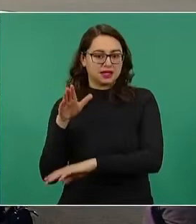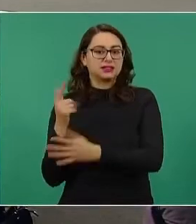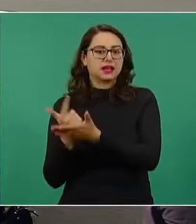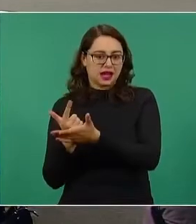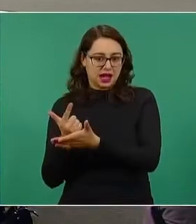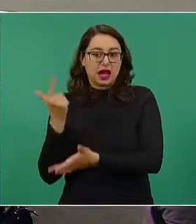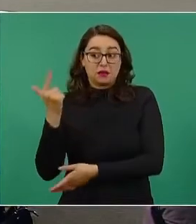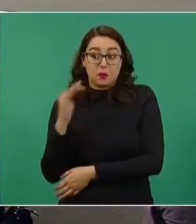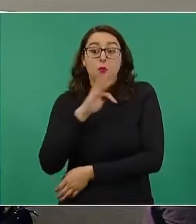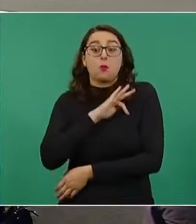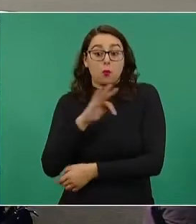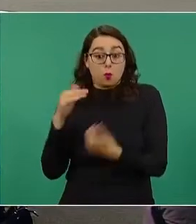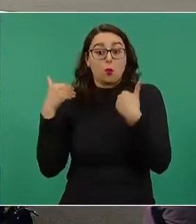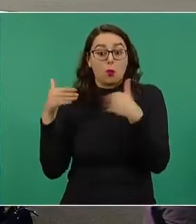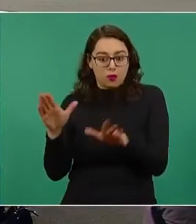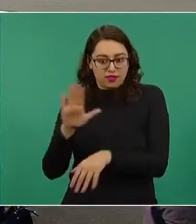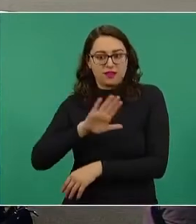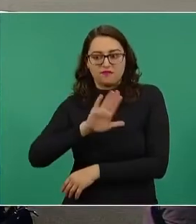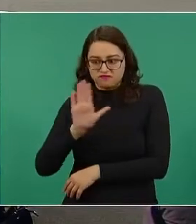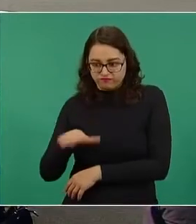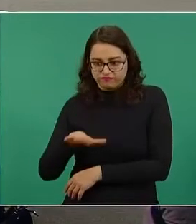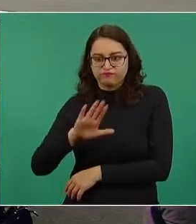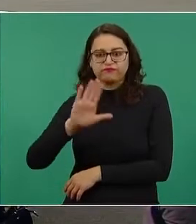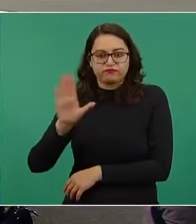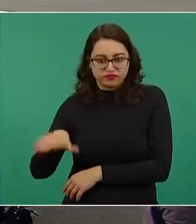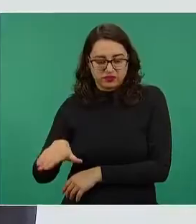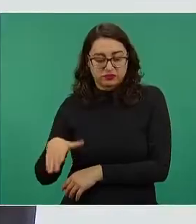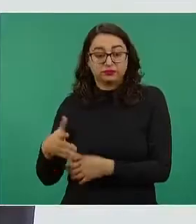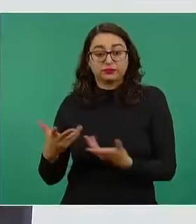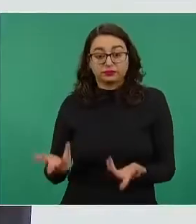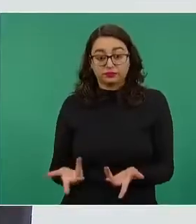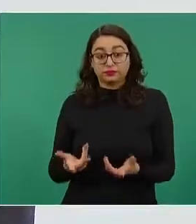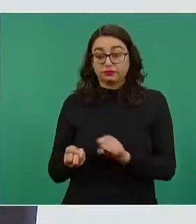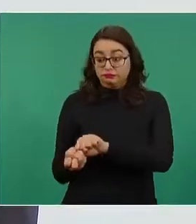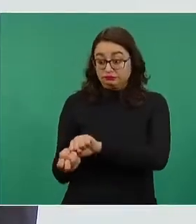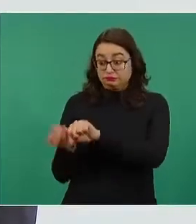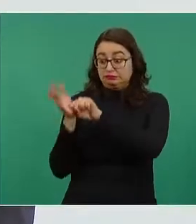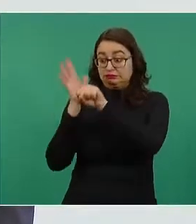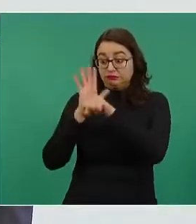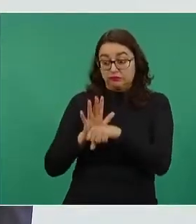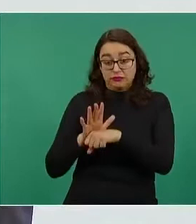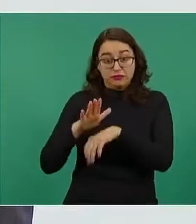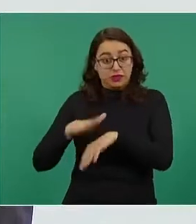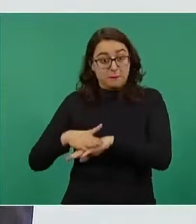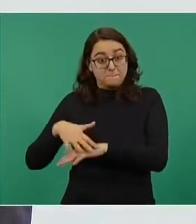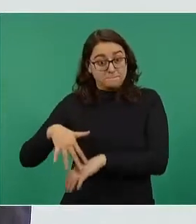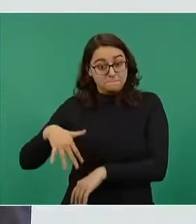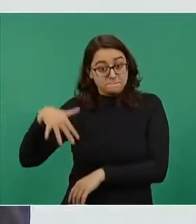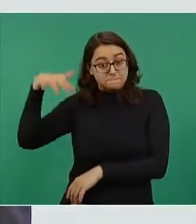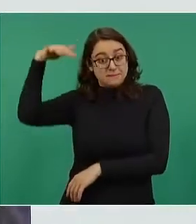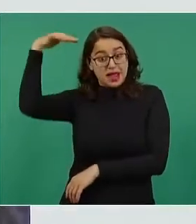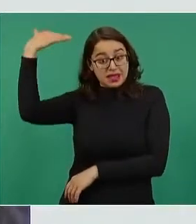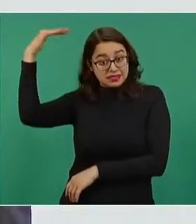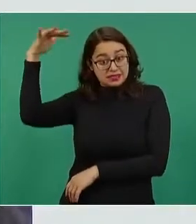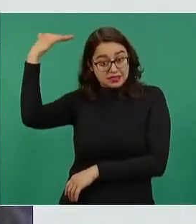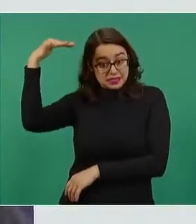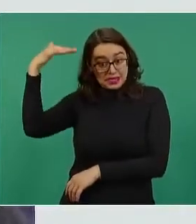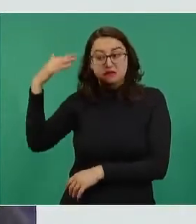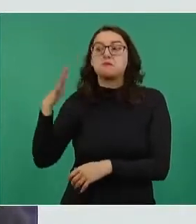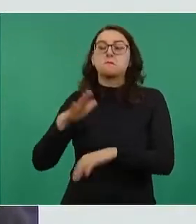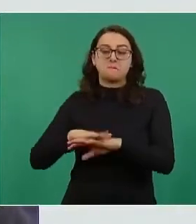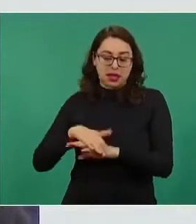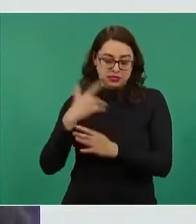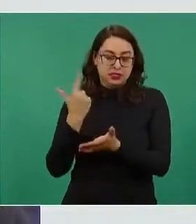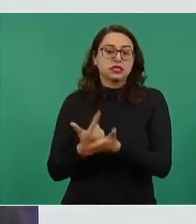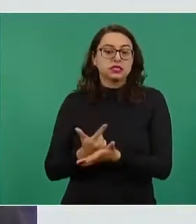conforme aumentan los años de vida, la mortalidad por COVID. Esto se debe a distintos cambios que hay en el sistema